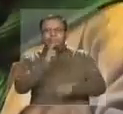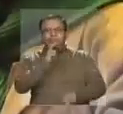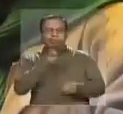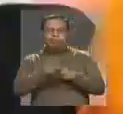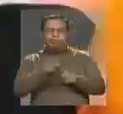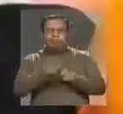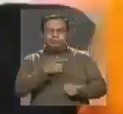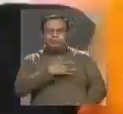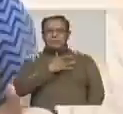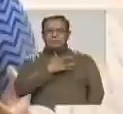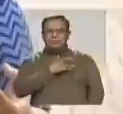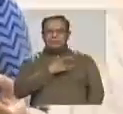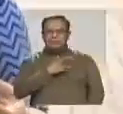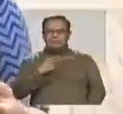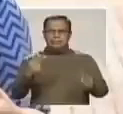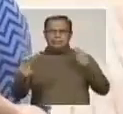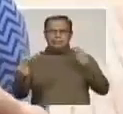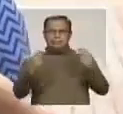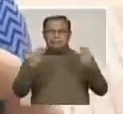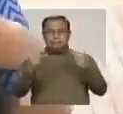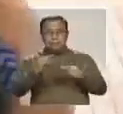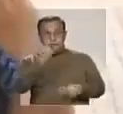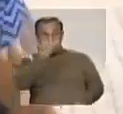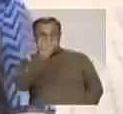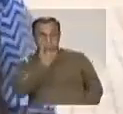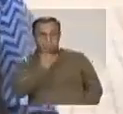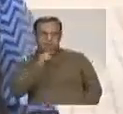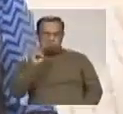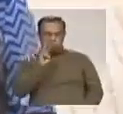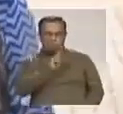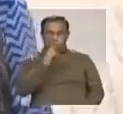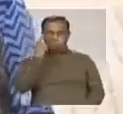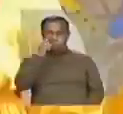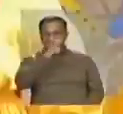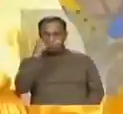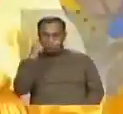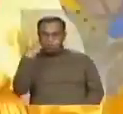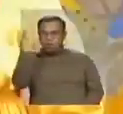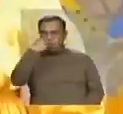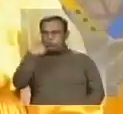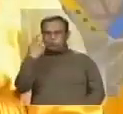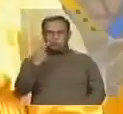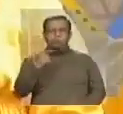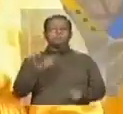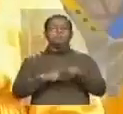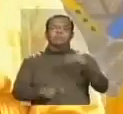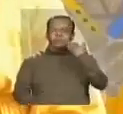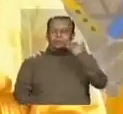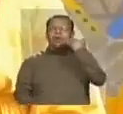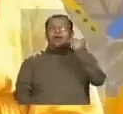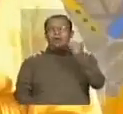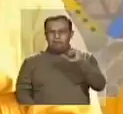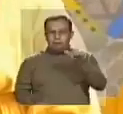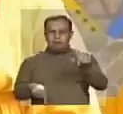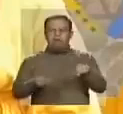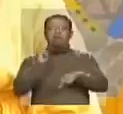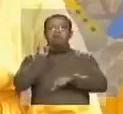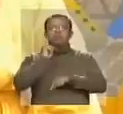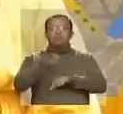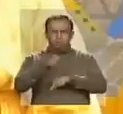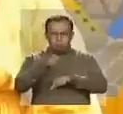sientes esa presión de que si haces algo erróneo, pues te van a mirar feo, te van a mirar rayado. Somos mujeres que el